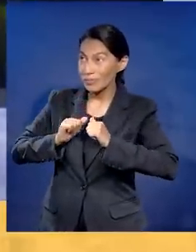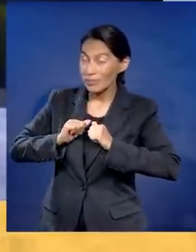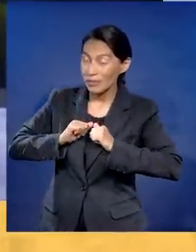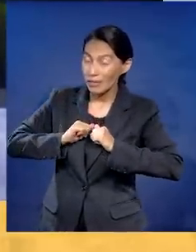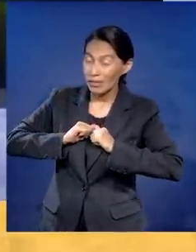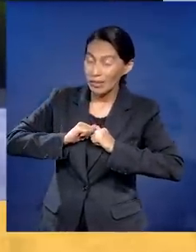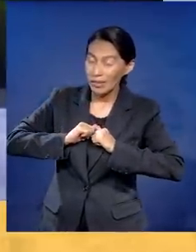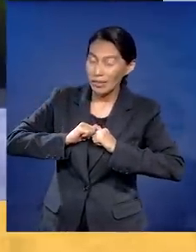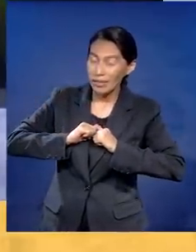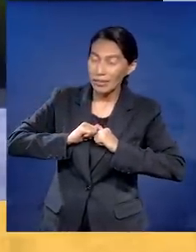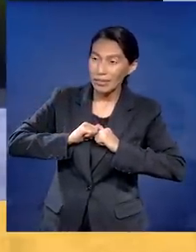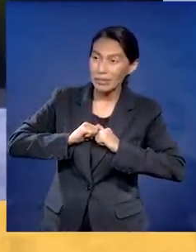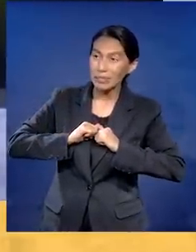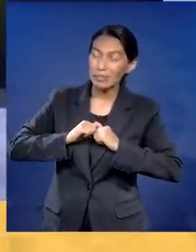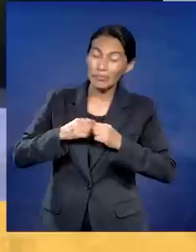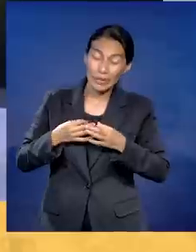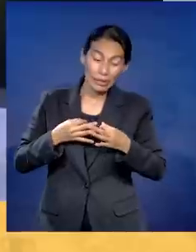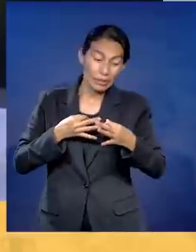Confesión humilde